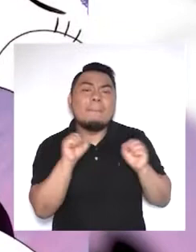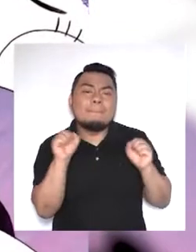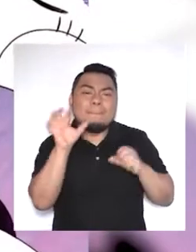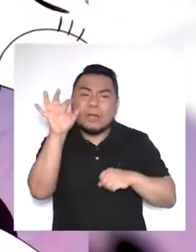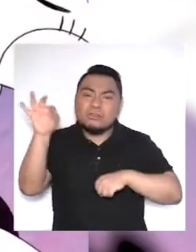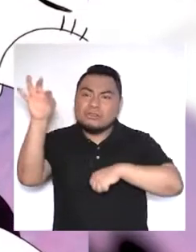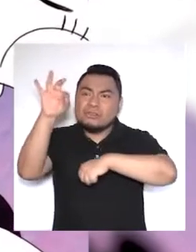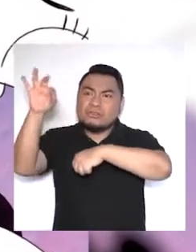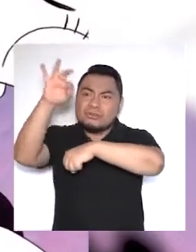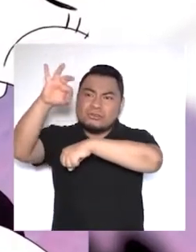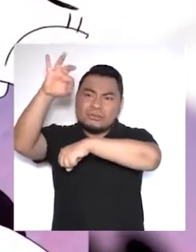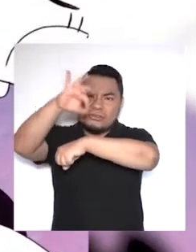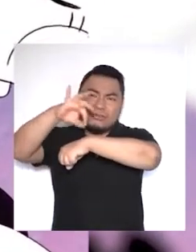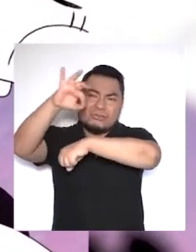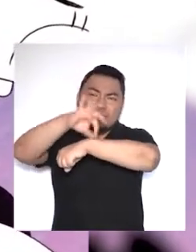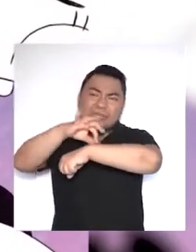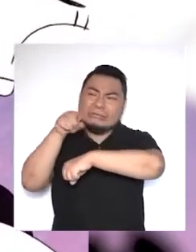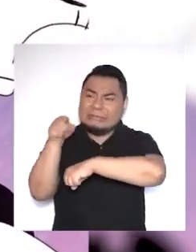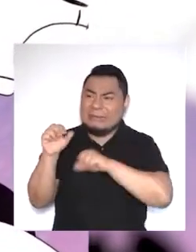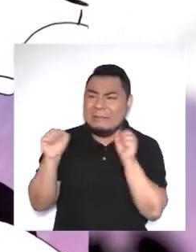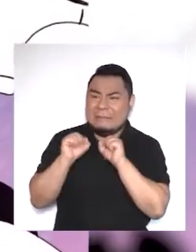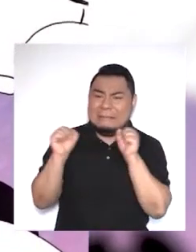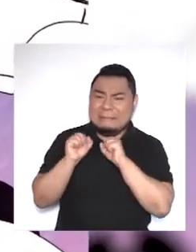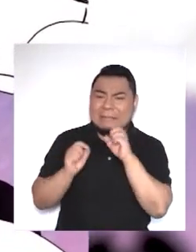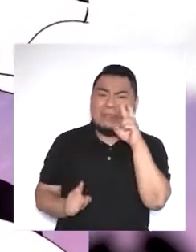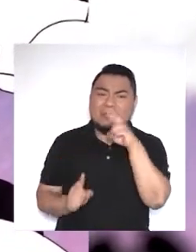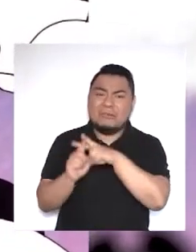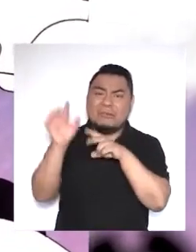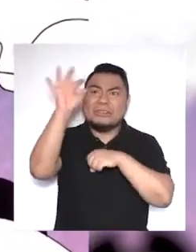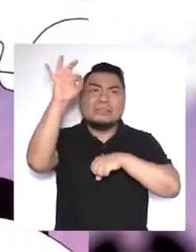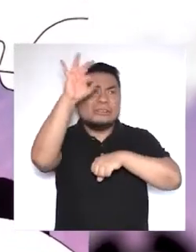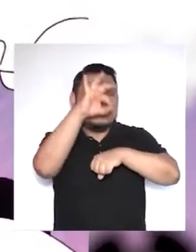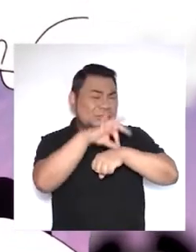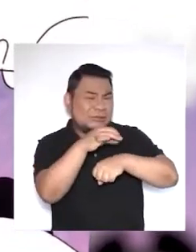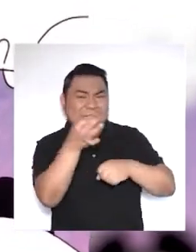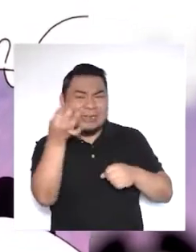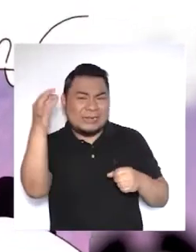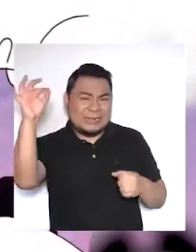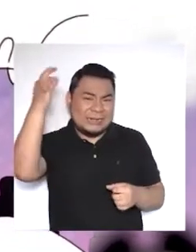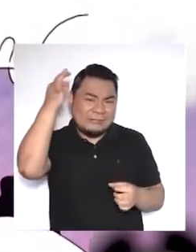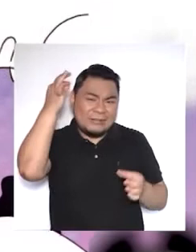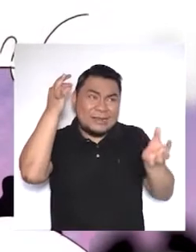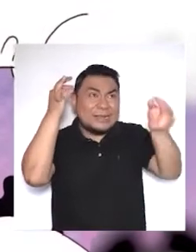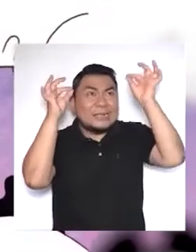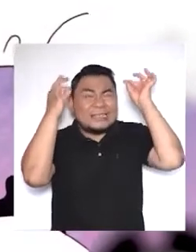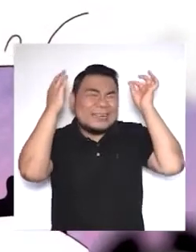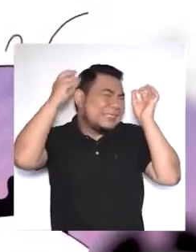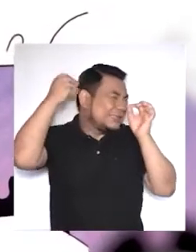los toritos, porque aparecían de la nada y se enredaban en su pelo,